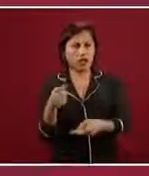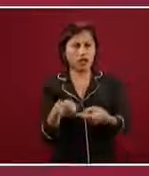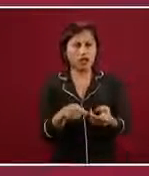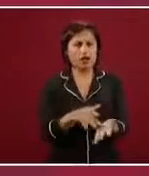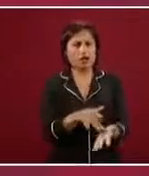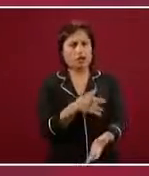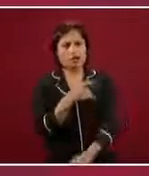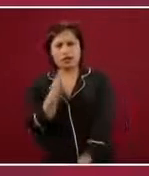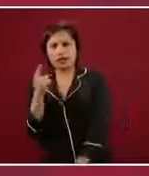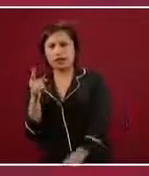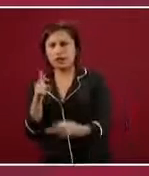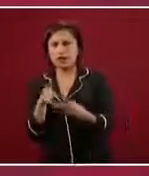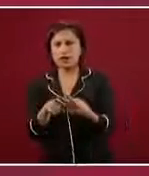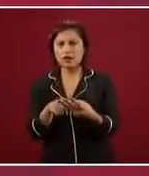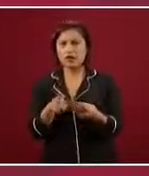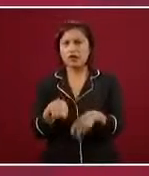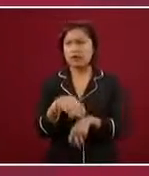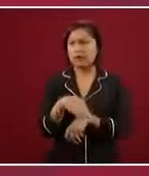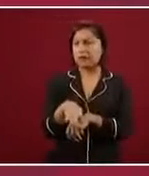chambistas,